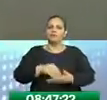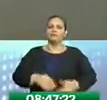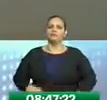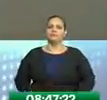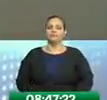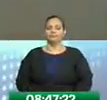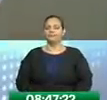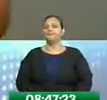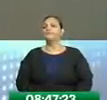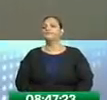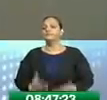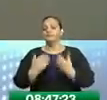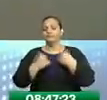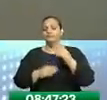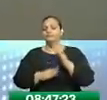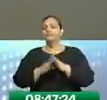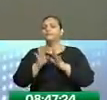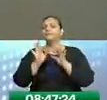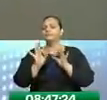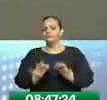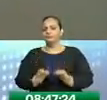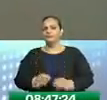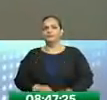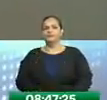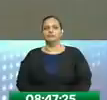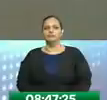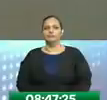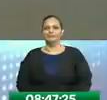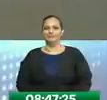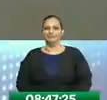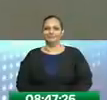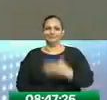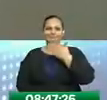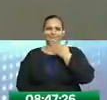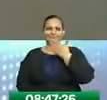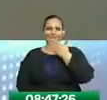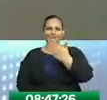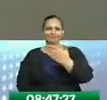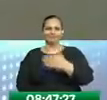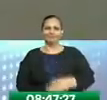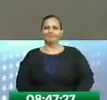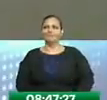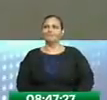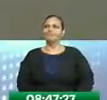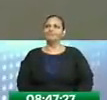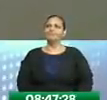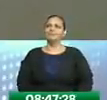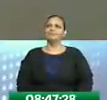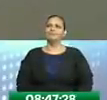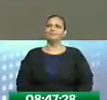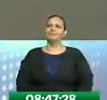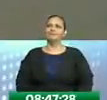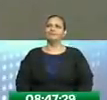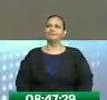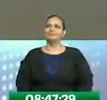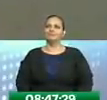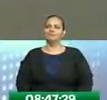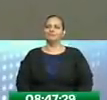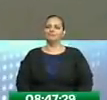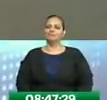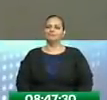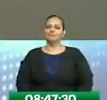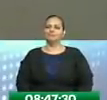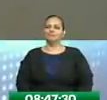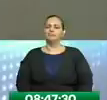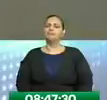Es verdad. Compañeros, despedimos este enlace. Gracias, Carlos Julio. Gracias por ese enlace. Muy bien, muchísimas gracias. A